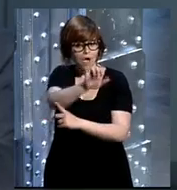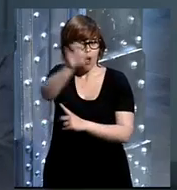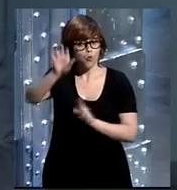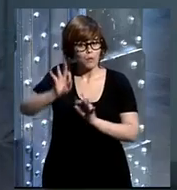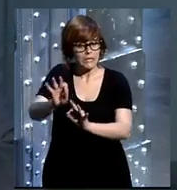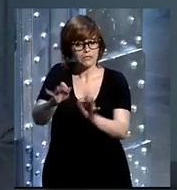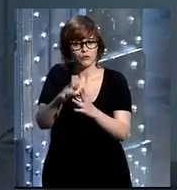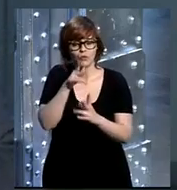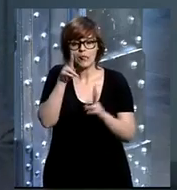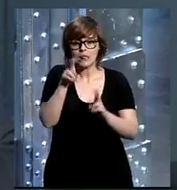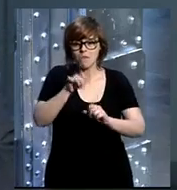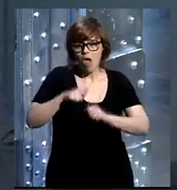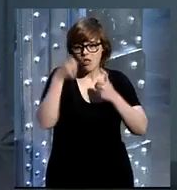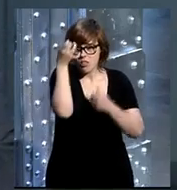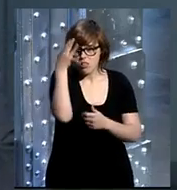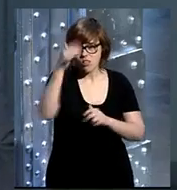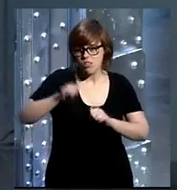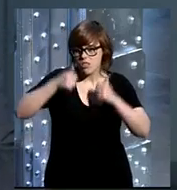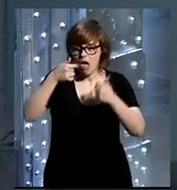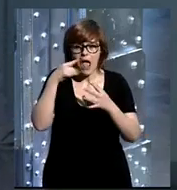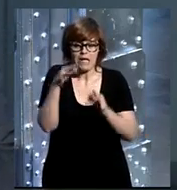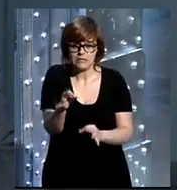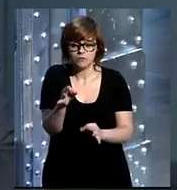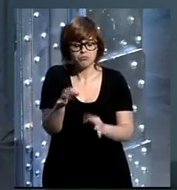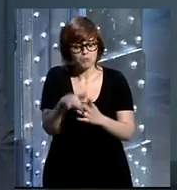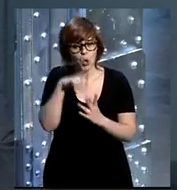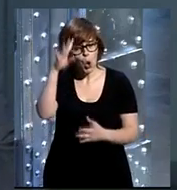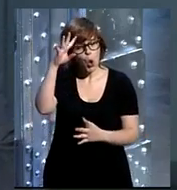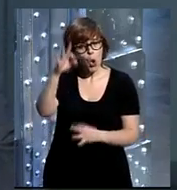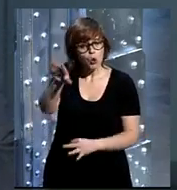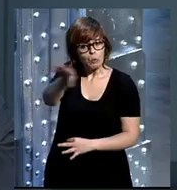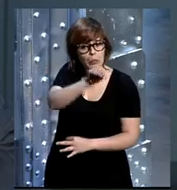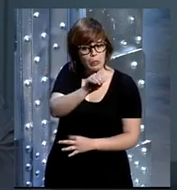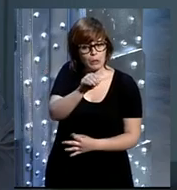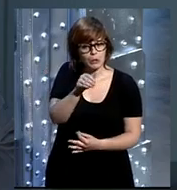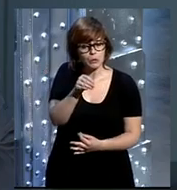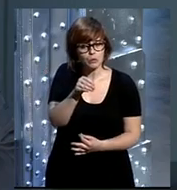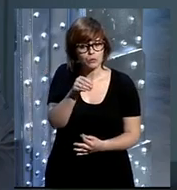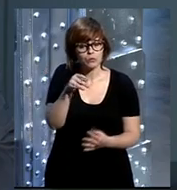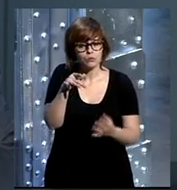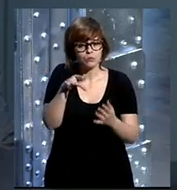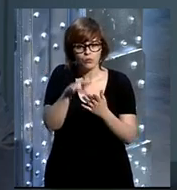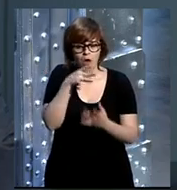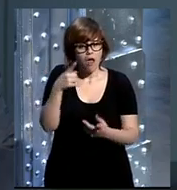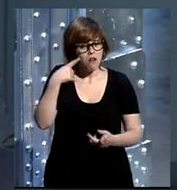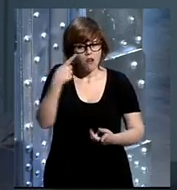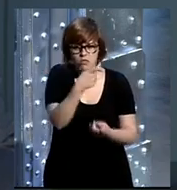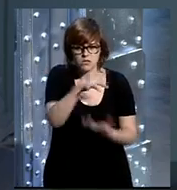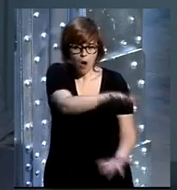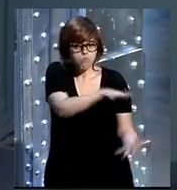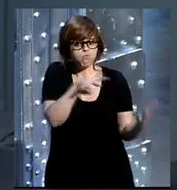la iniciativa. Es muy razonable la iniciativa que hay. Es necesario un cambio regulador. Han